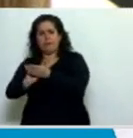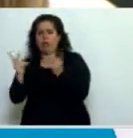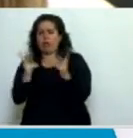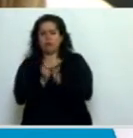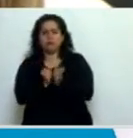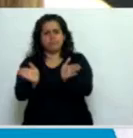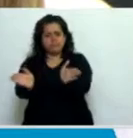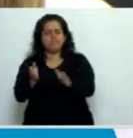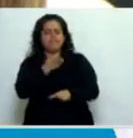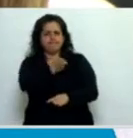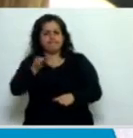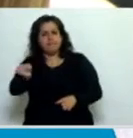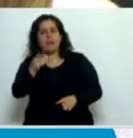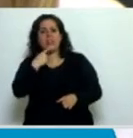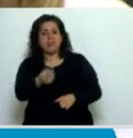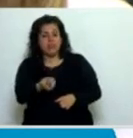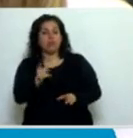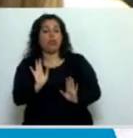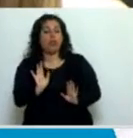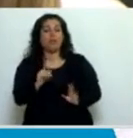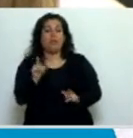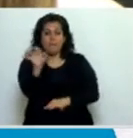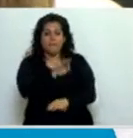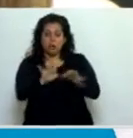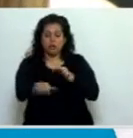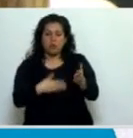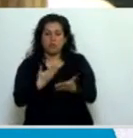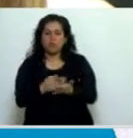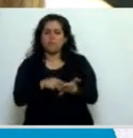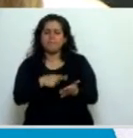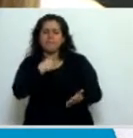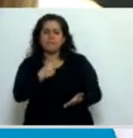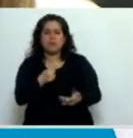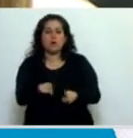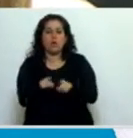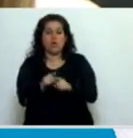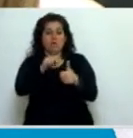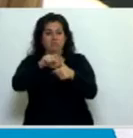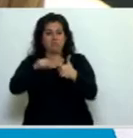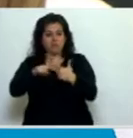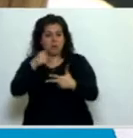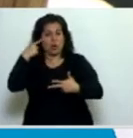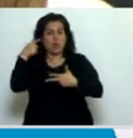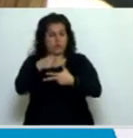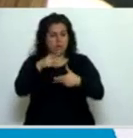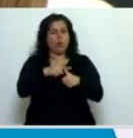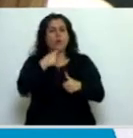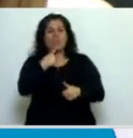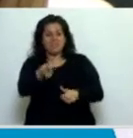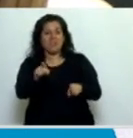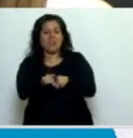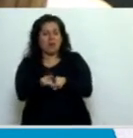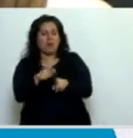miembros informantes del proyecto, sostuvieron que el proyecto busca centralmente tres objetivos: darle protección